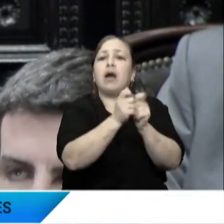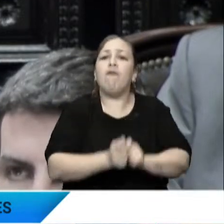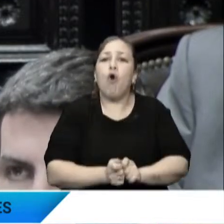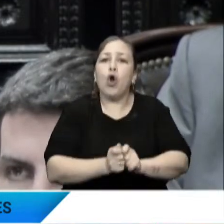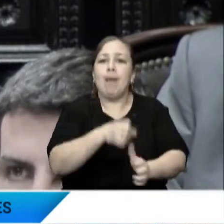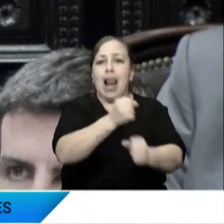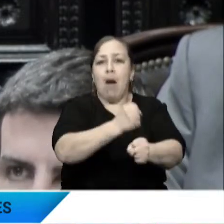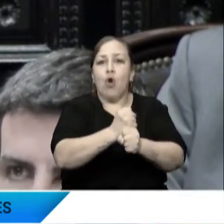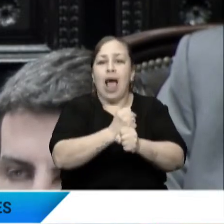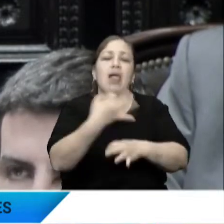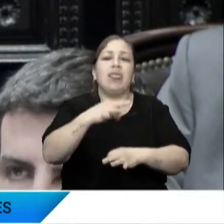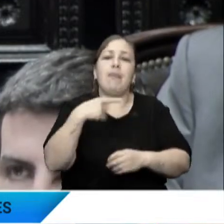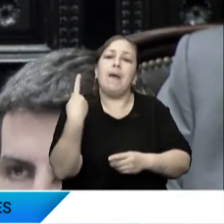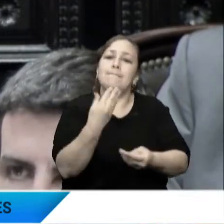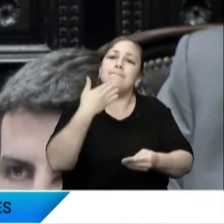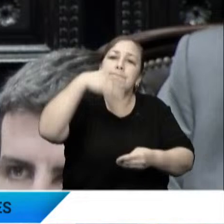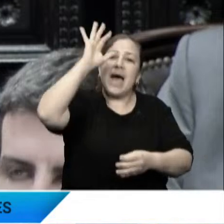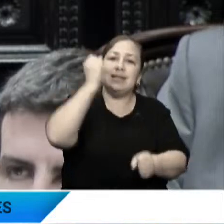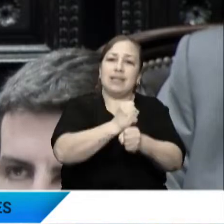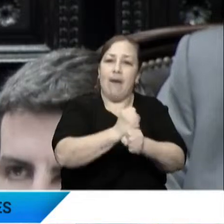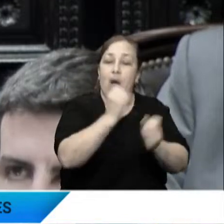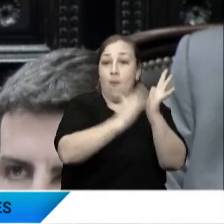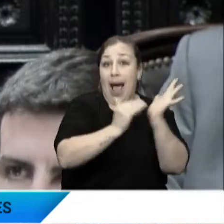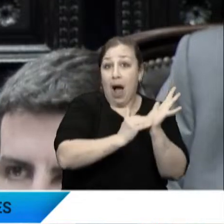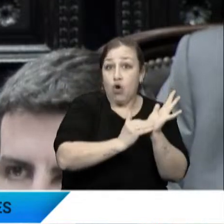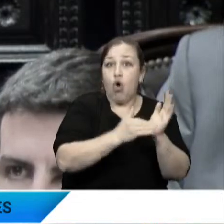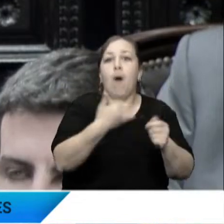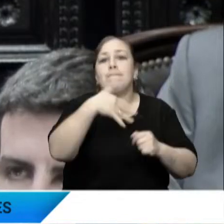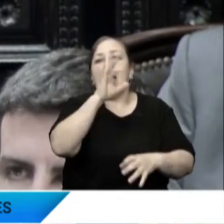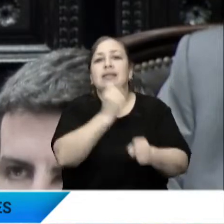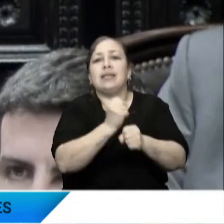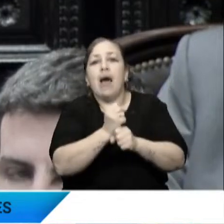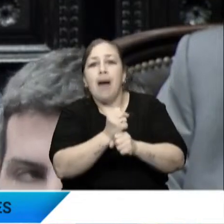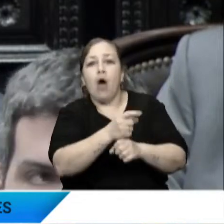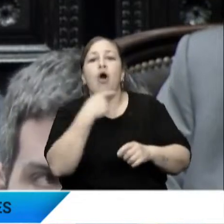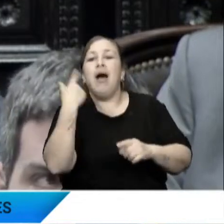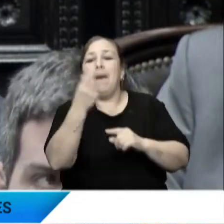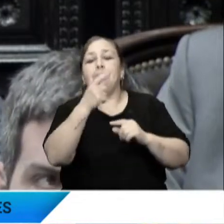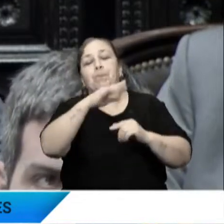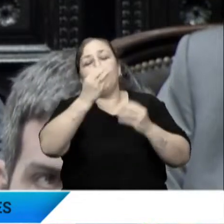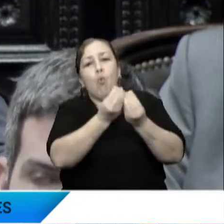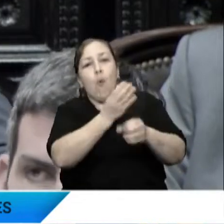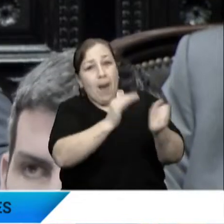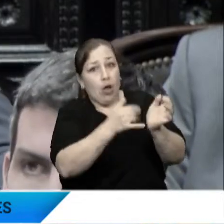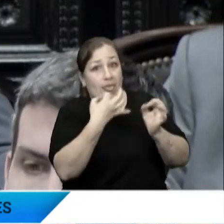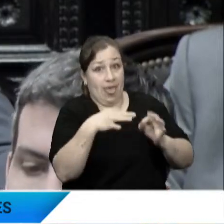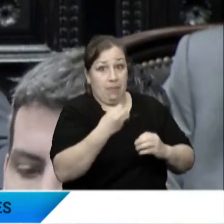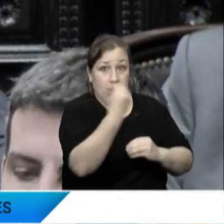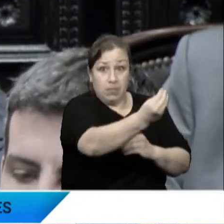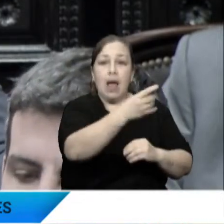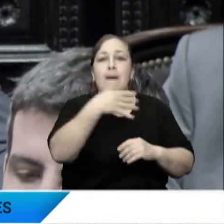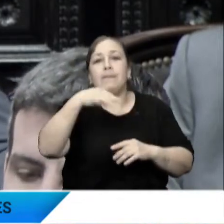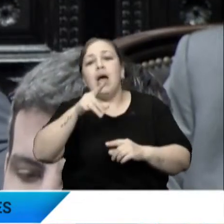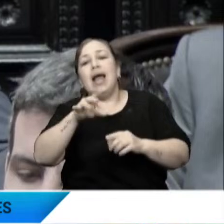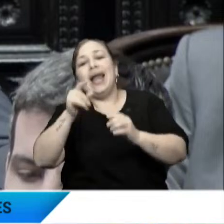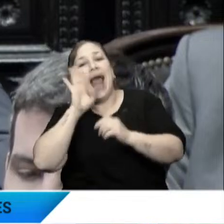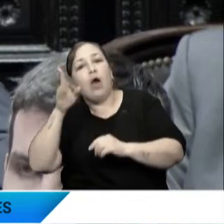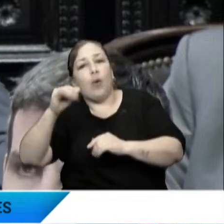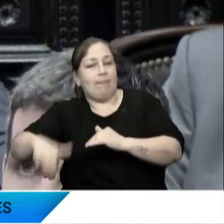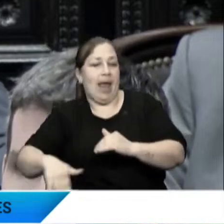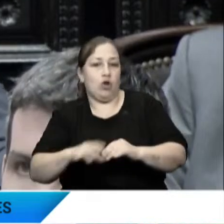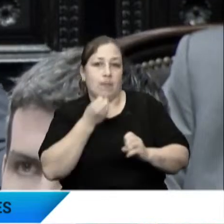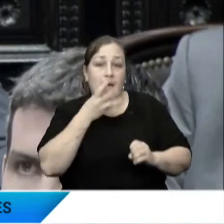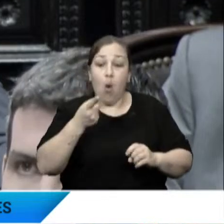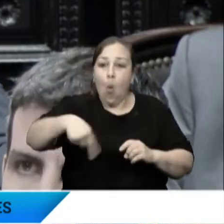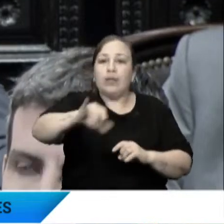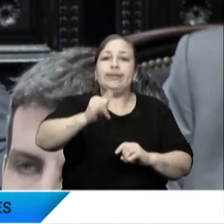haya más trabajo en blanco, menos trabajo en negro, más ingresos al sistema provisional, que pueda pagar más jubilaciones. Pero no,